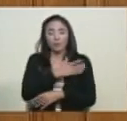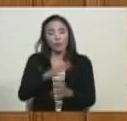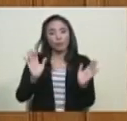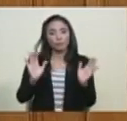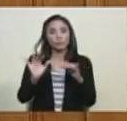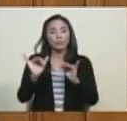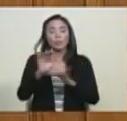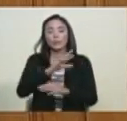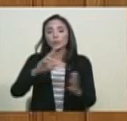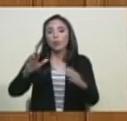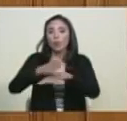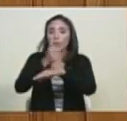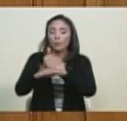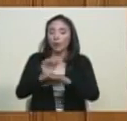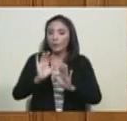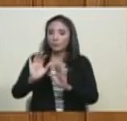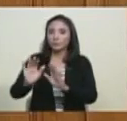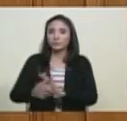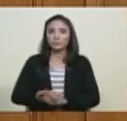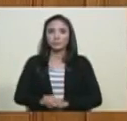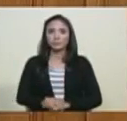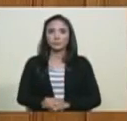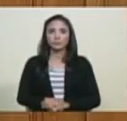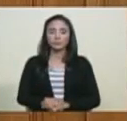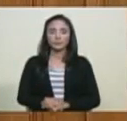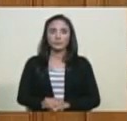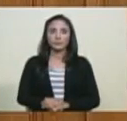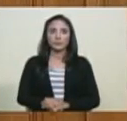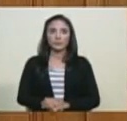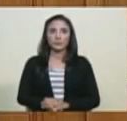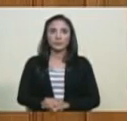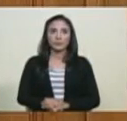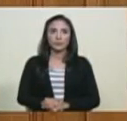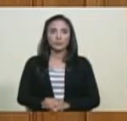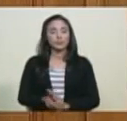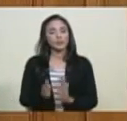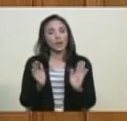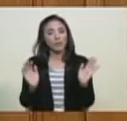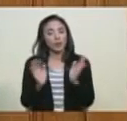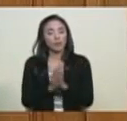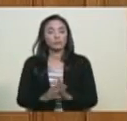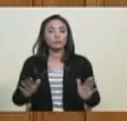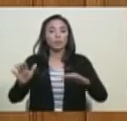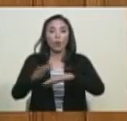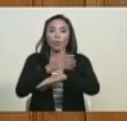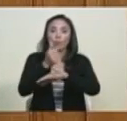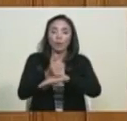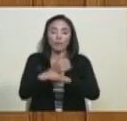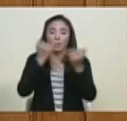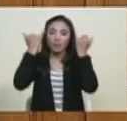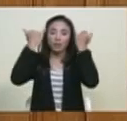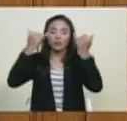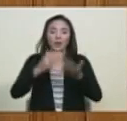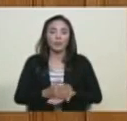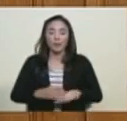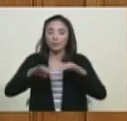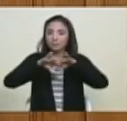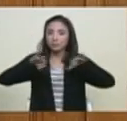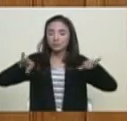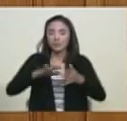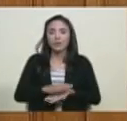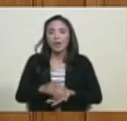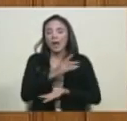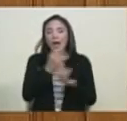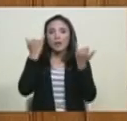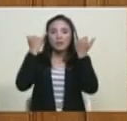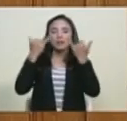Han tomado a Colombia como base de operaciones para la conspiración, para dividir a la Fuerza